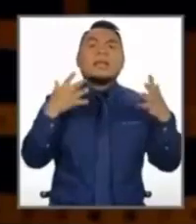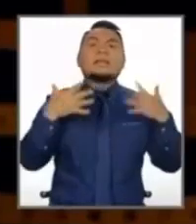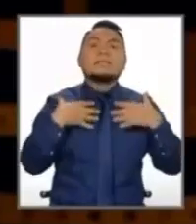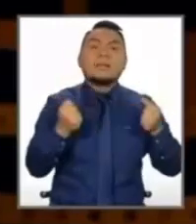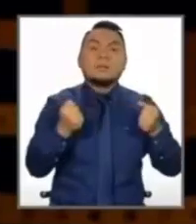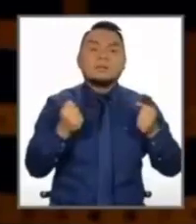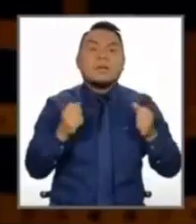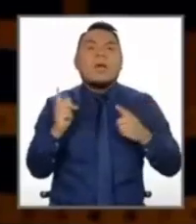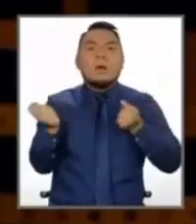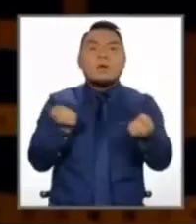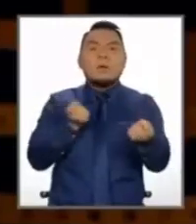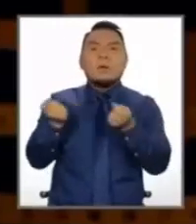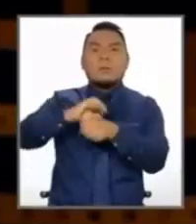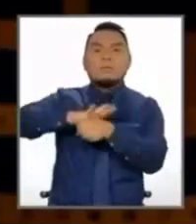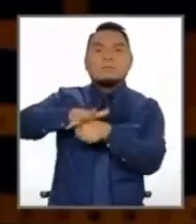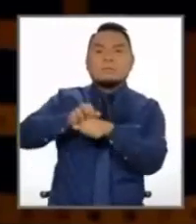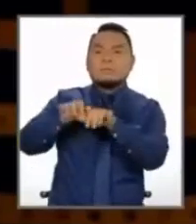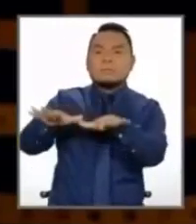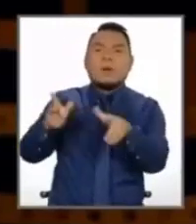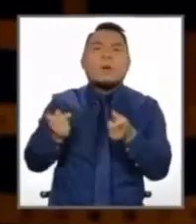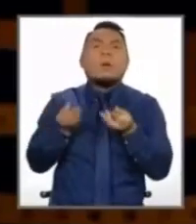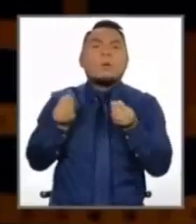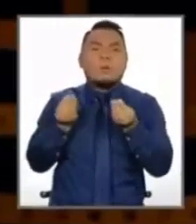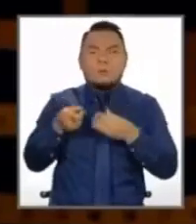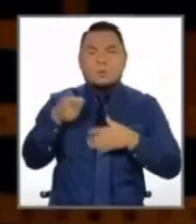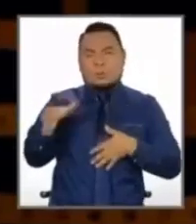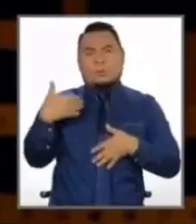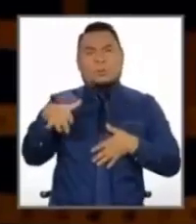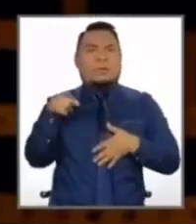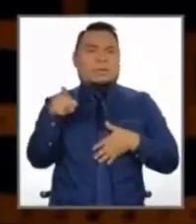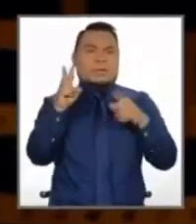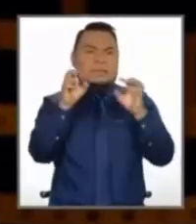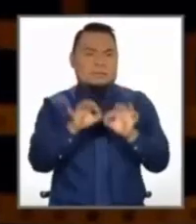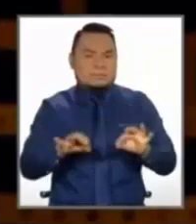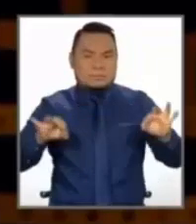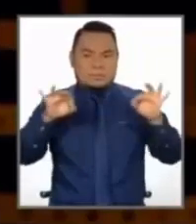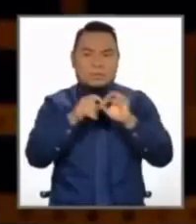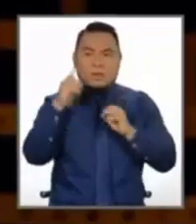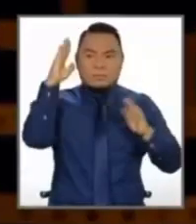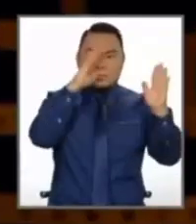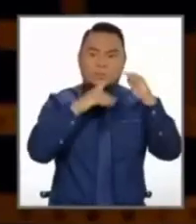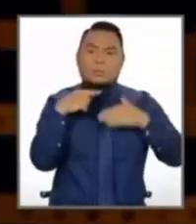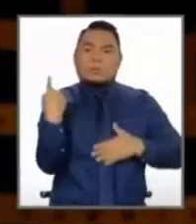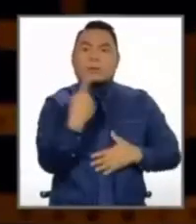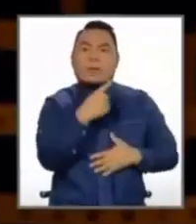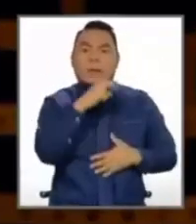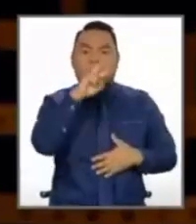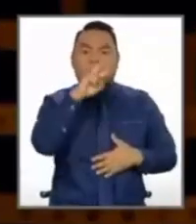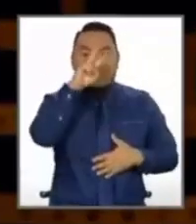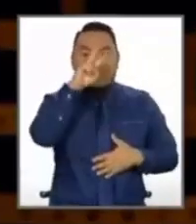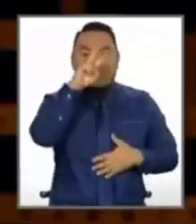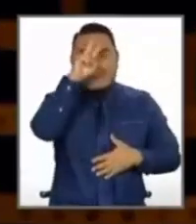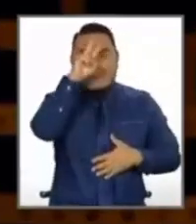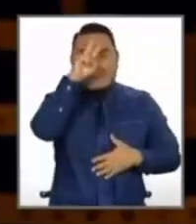y manejo de la pandemia, un aspecto sumamente crucial que agita y preocupa a los